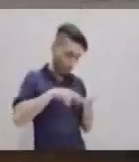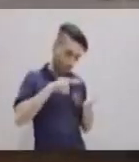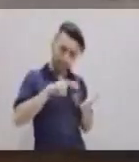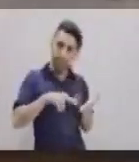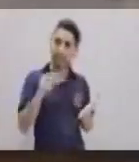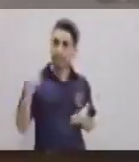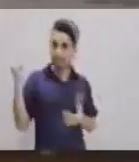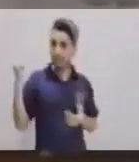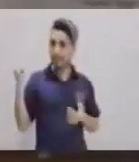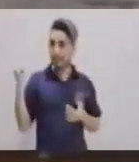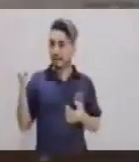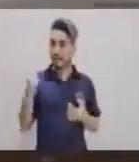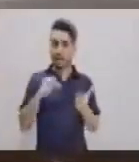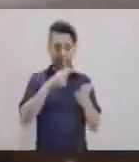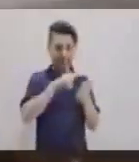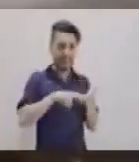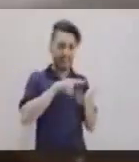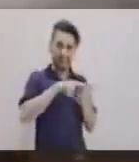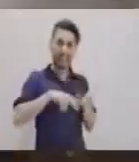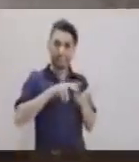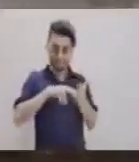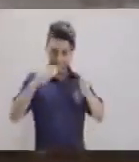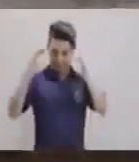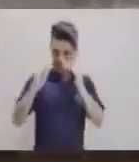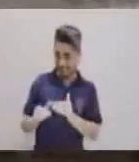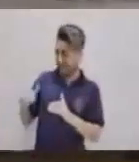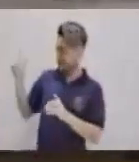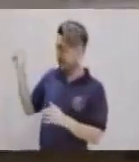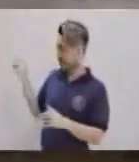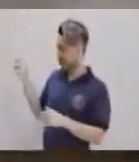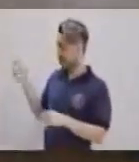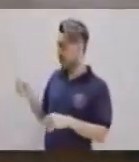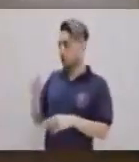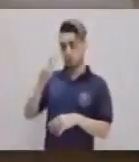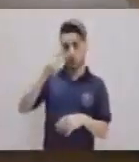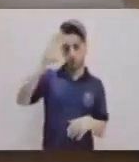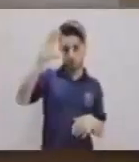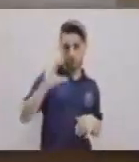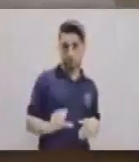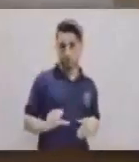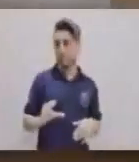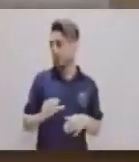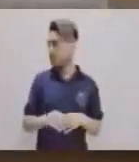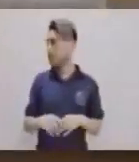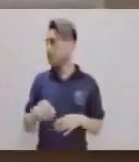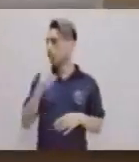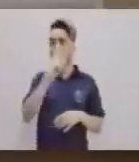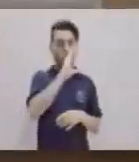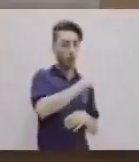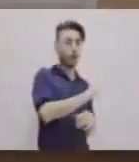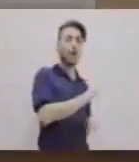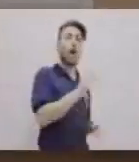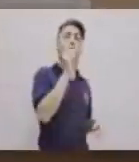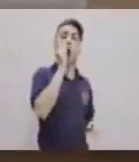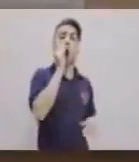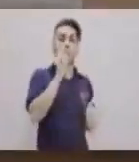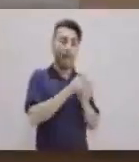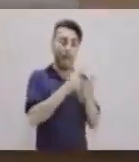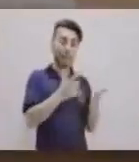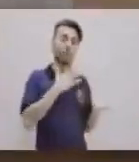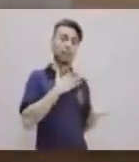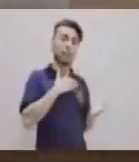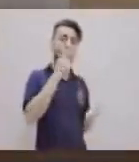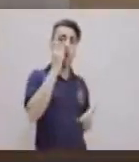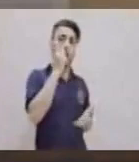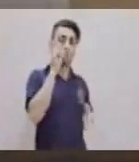te fijas en esta lectura que está aquí abajo, son dos de él, una es de Hombres de Maíz y la otra es del señor